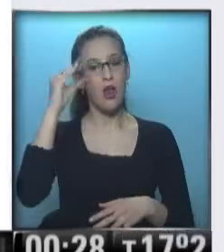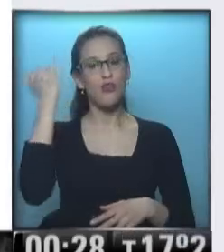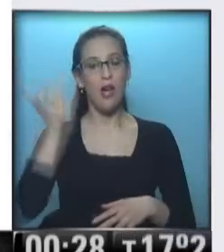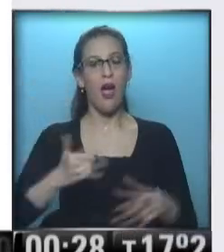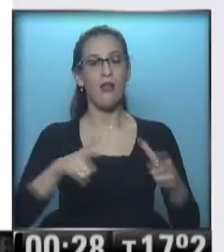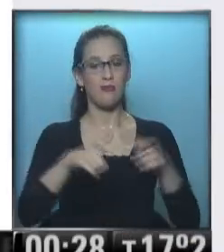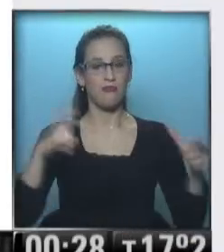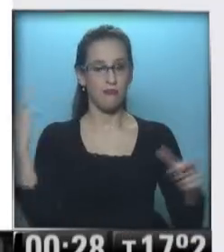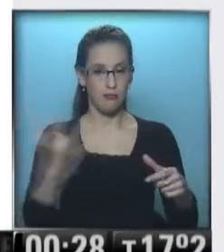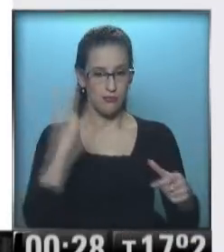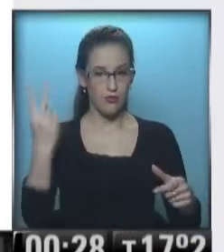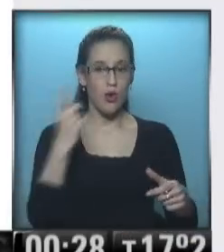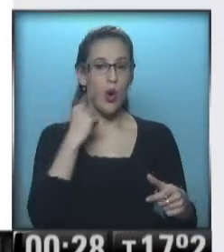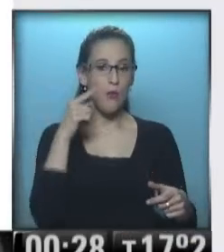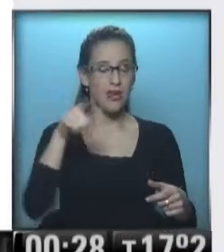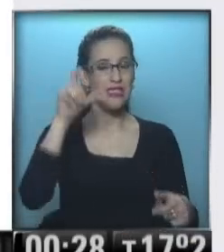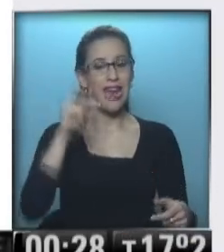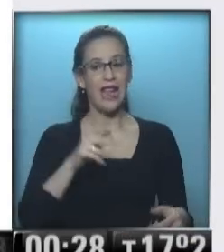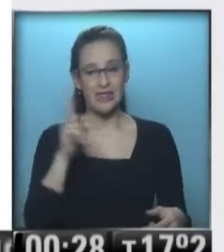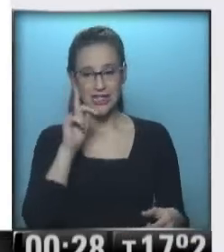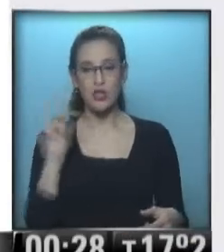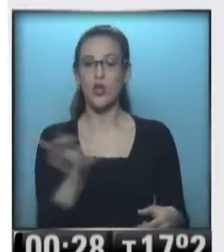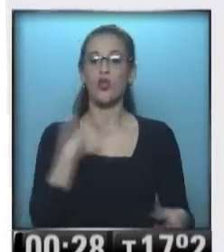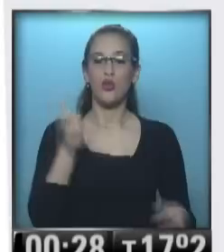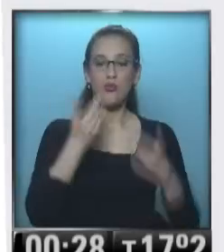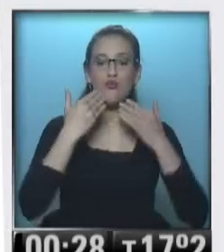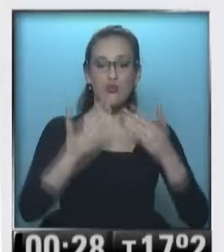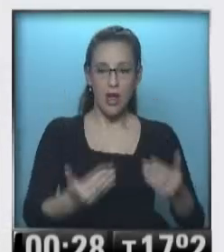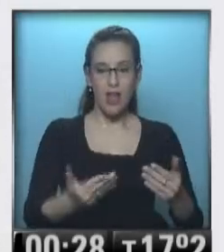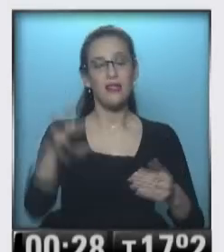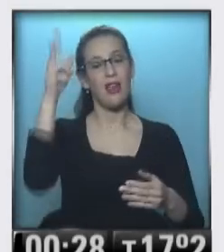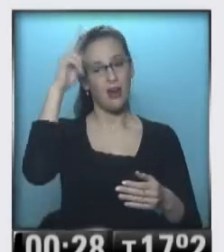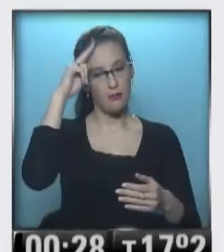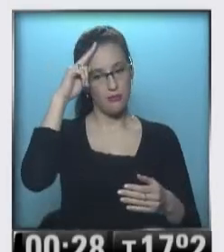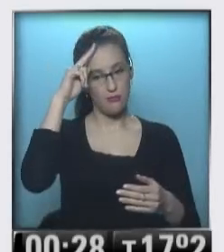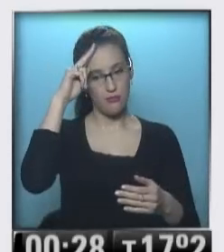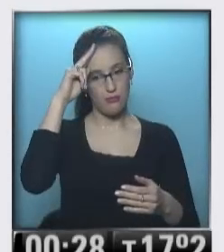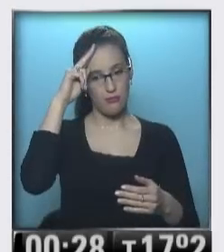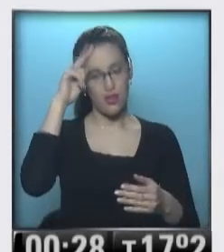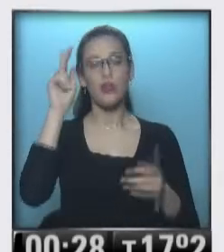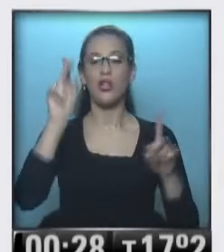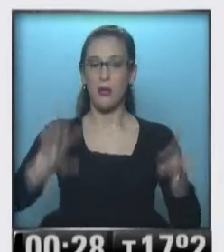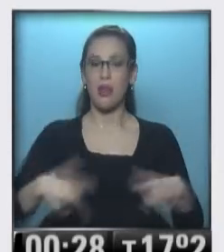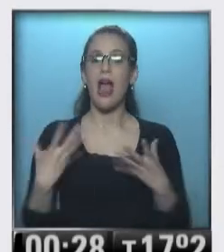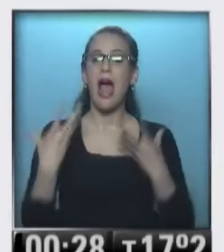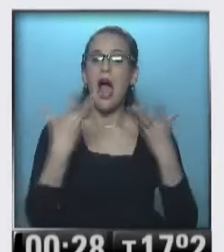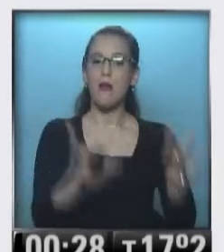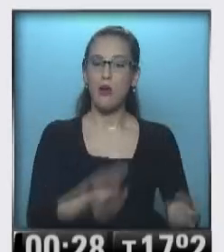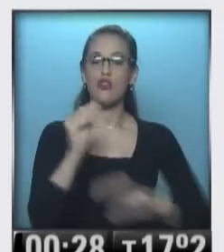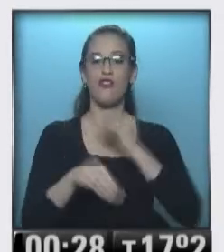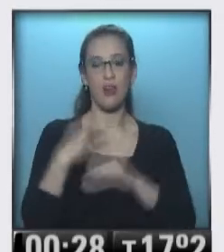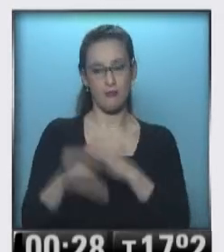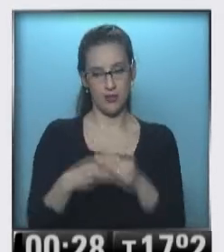porteña. Les agradecemos el respeto y la consideración con que siempre acompañan a nuestra familia.